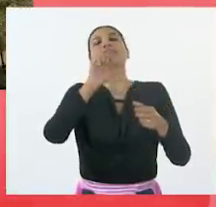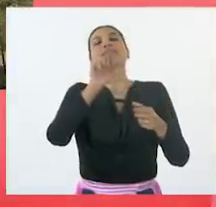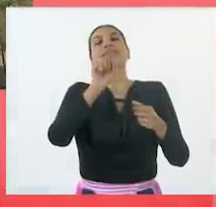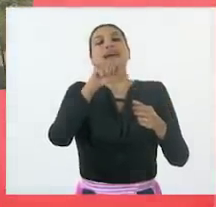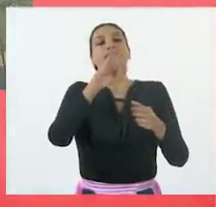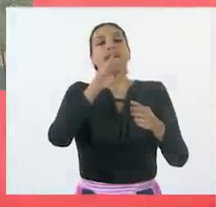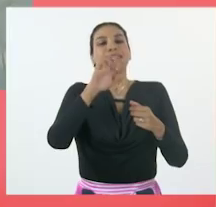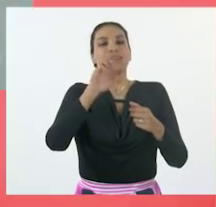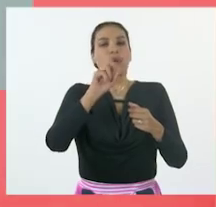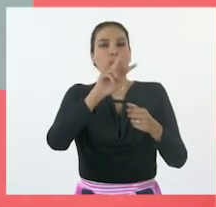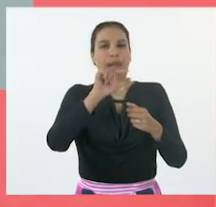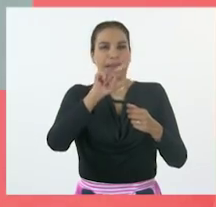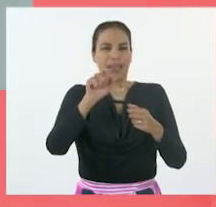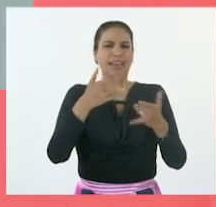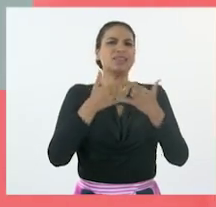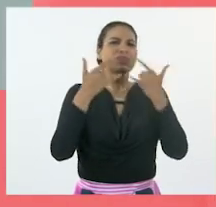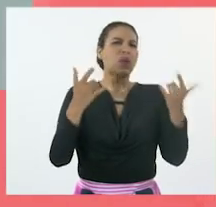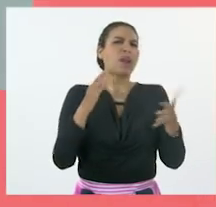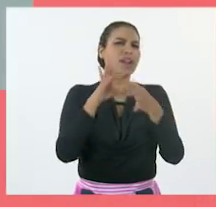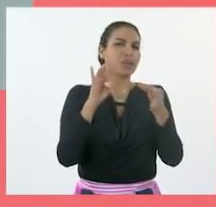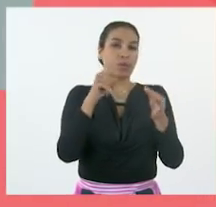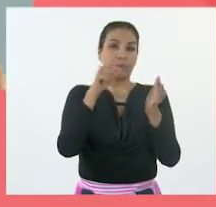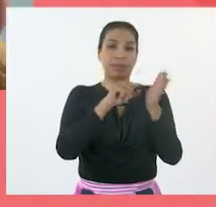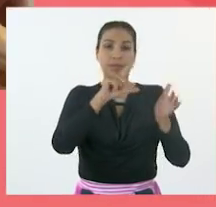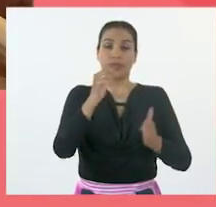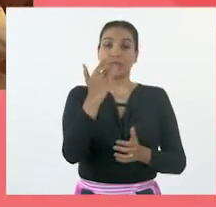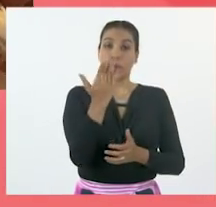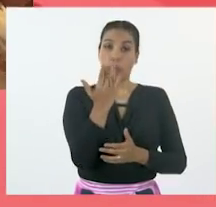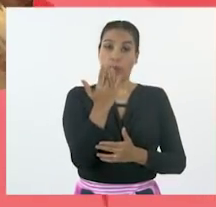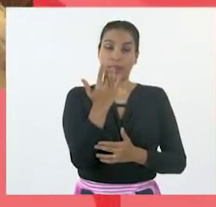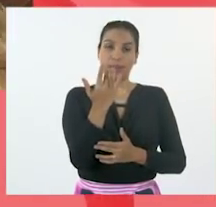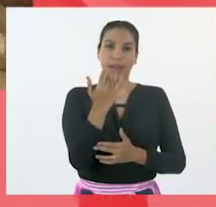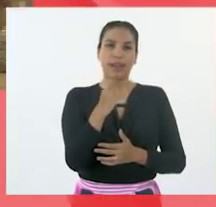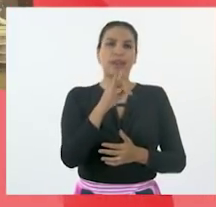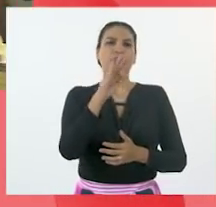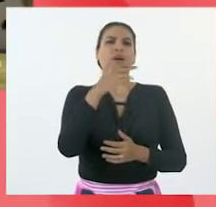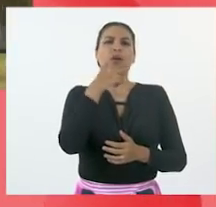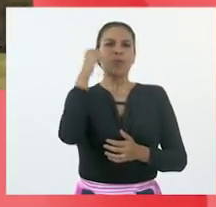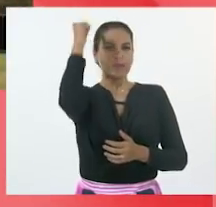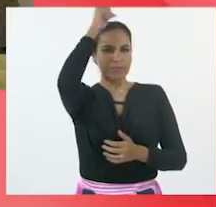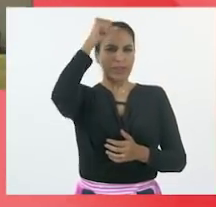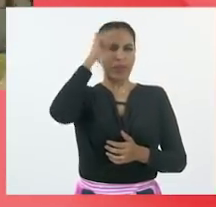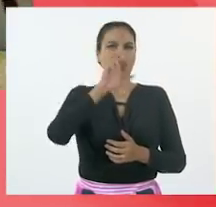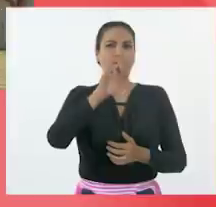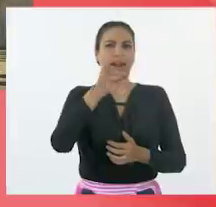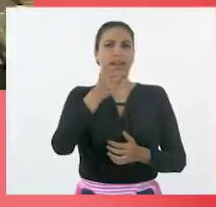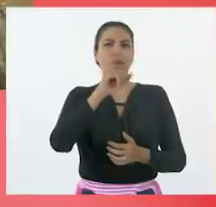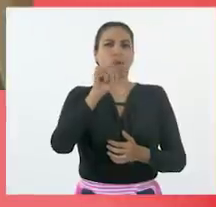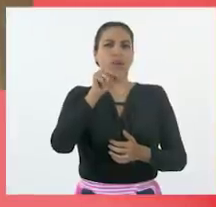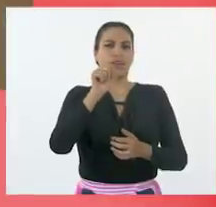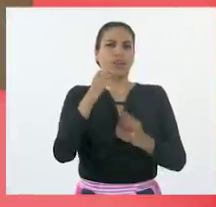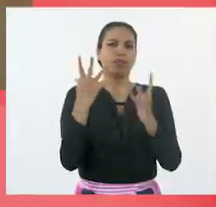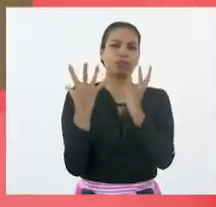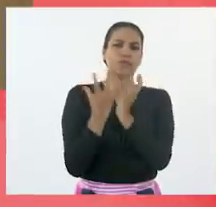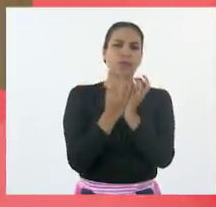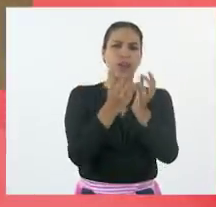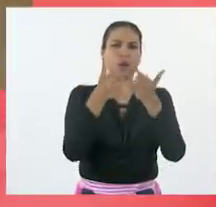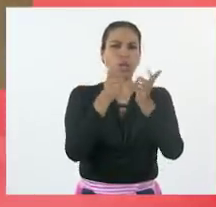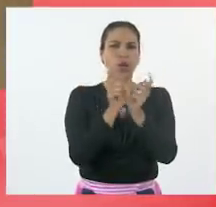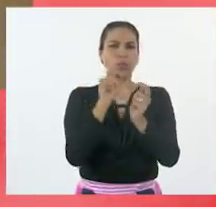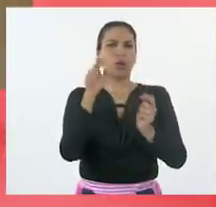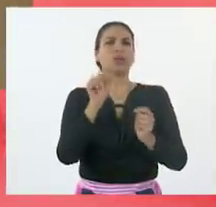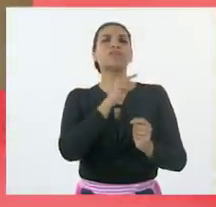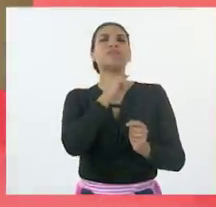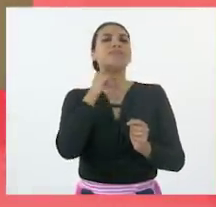Tilaco. La historia cuenta que en 1750, Fray Junípero Serra llegó con un grupo de misioneros franciscanos